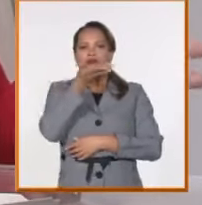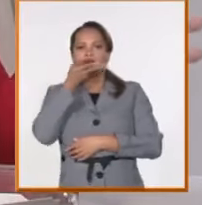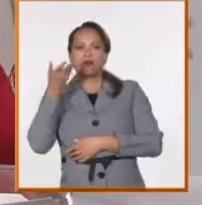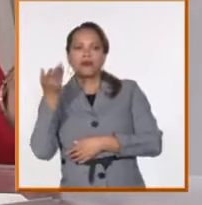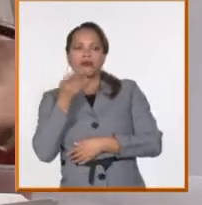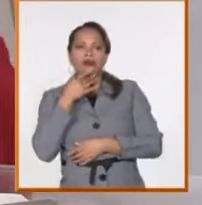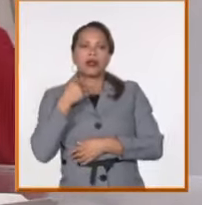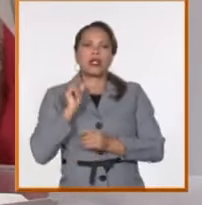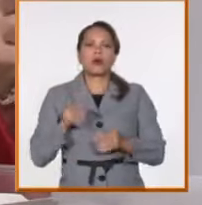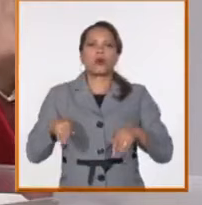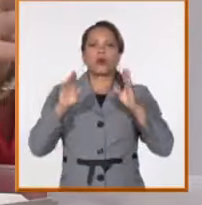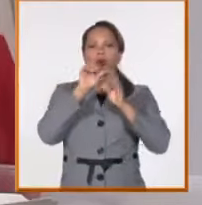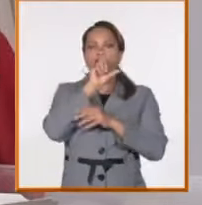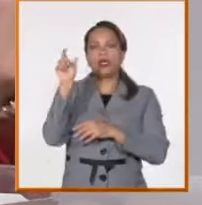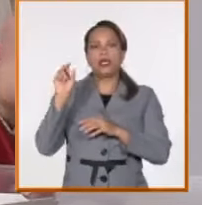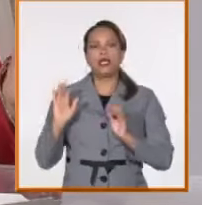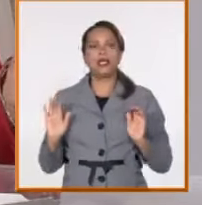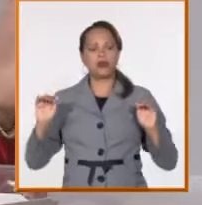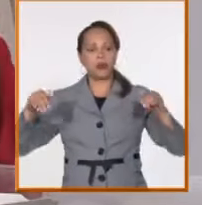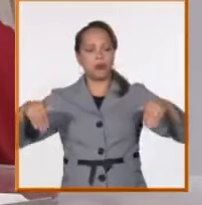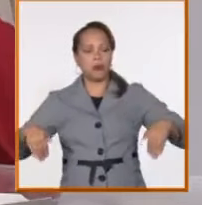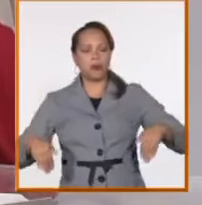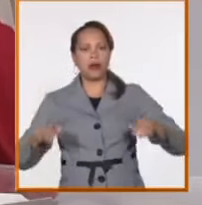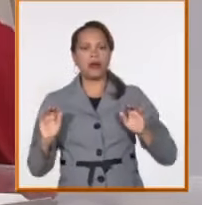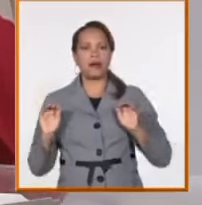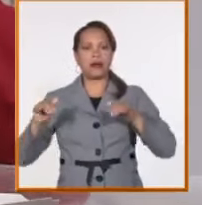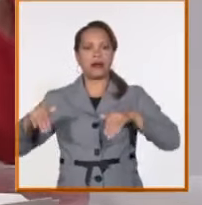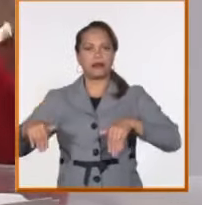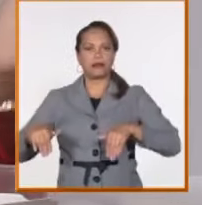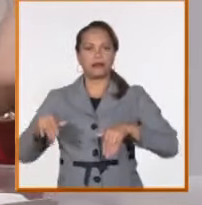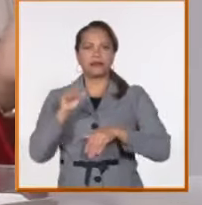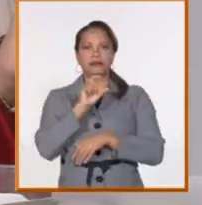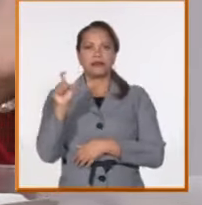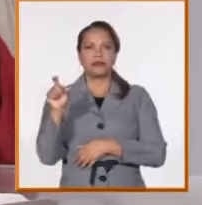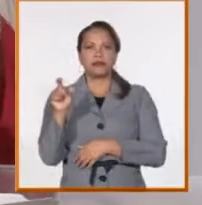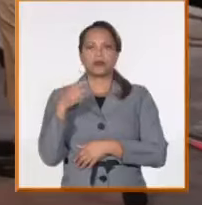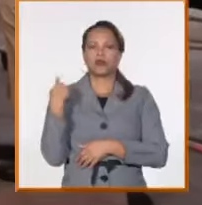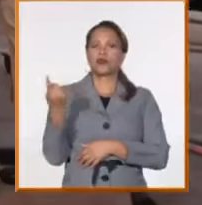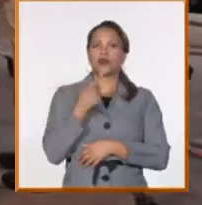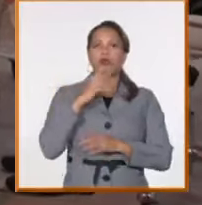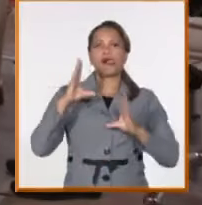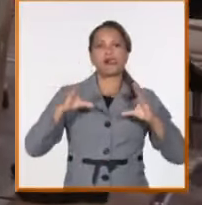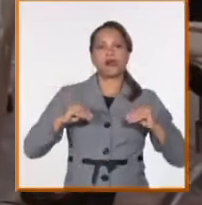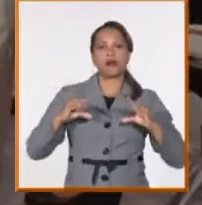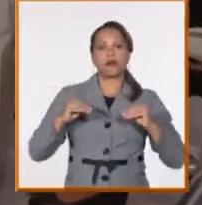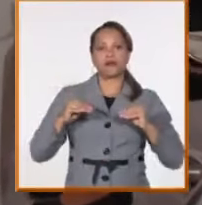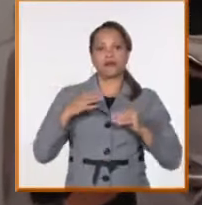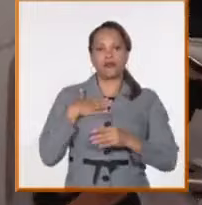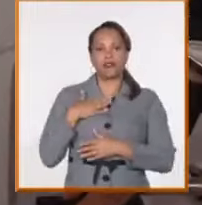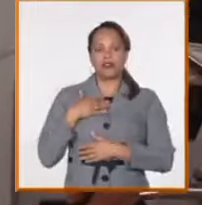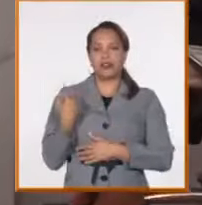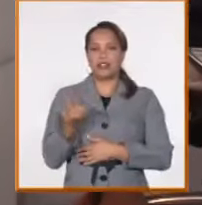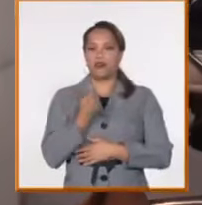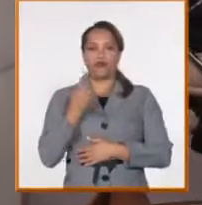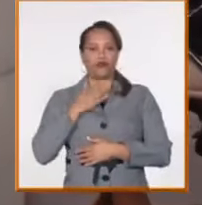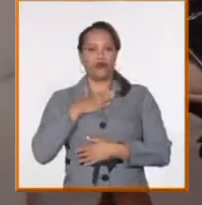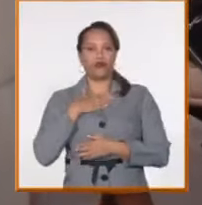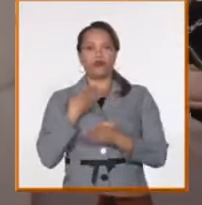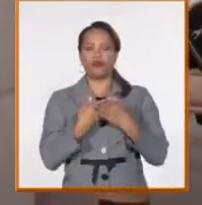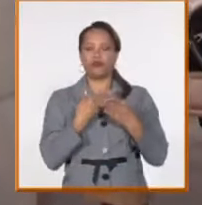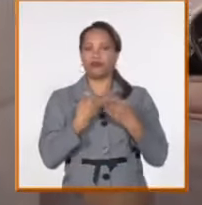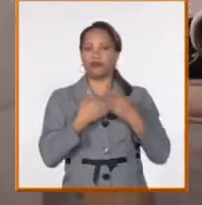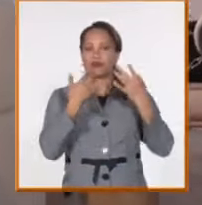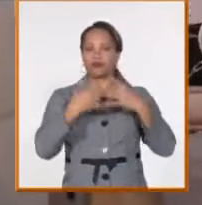la mueblería todos nuest todos los hoteles cubanos se amueblan con Los colchones de con Los colchones eh También de